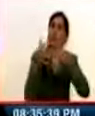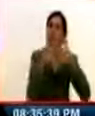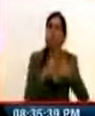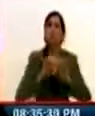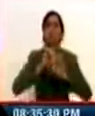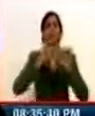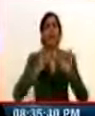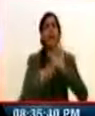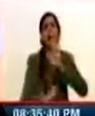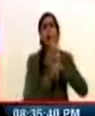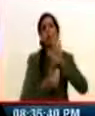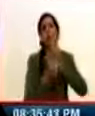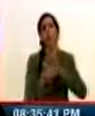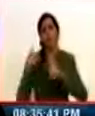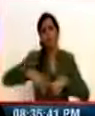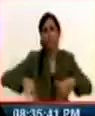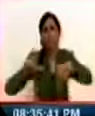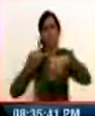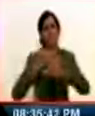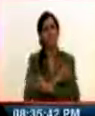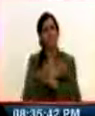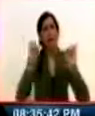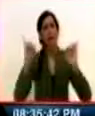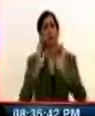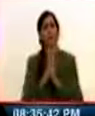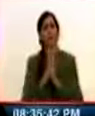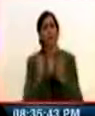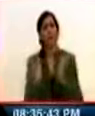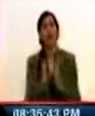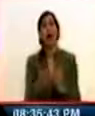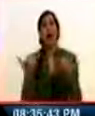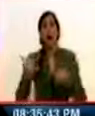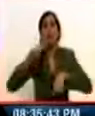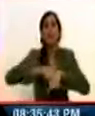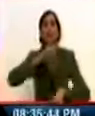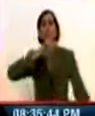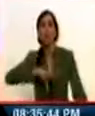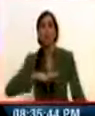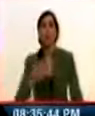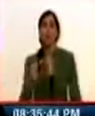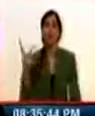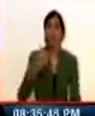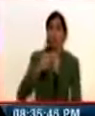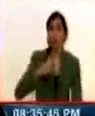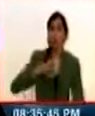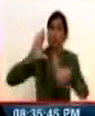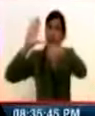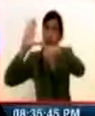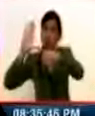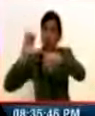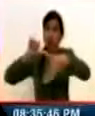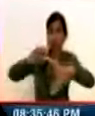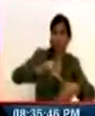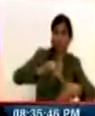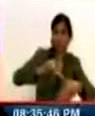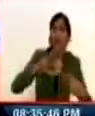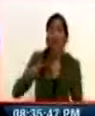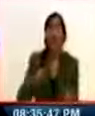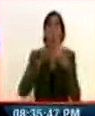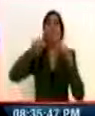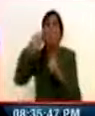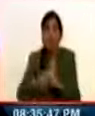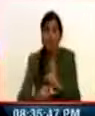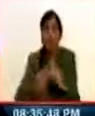nuestro continente. Estamos en la hora histórica de un nuevo relacionamiento de estas dos Américas que hoy se están encontrando. Mañana tendremos